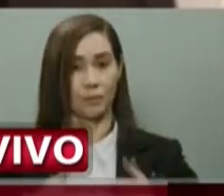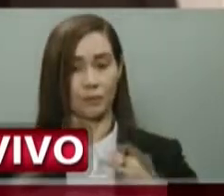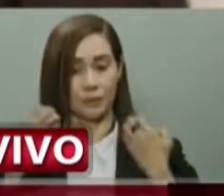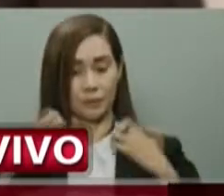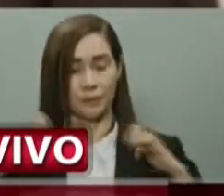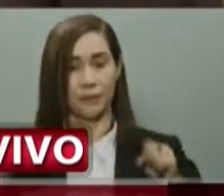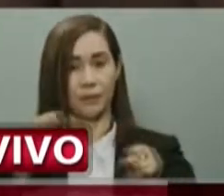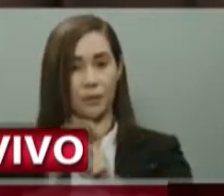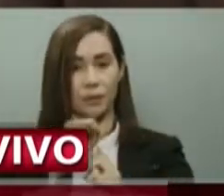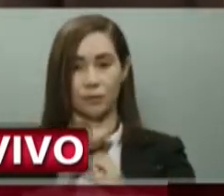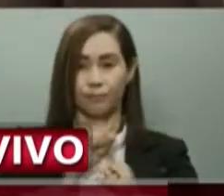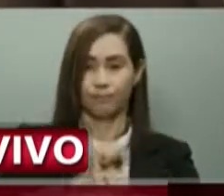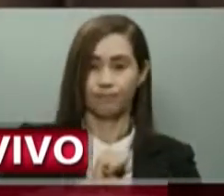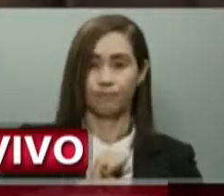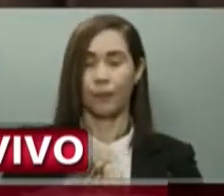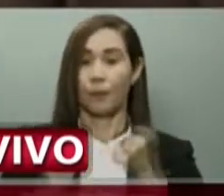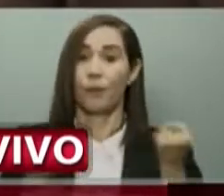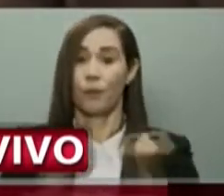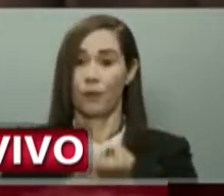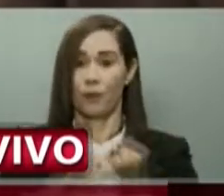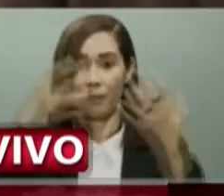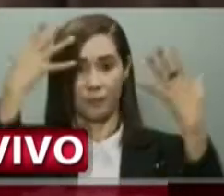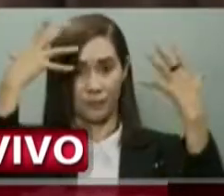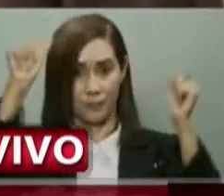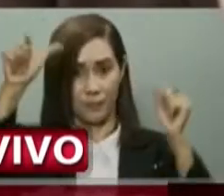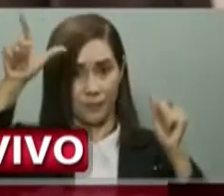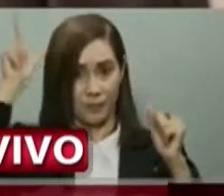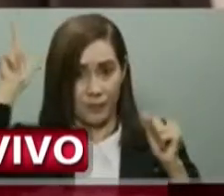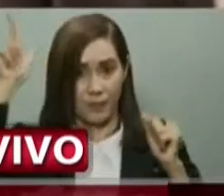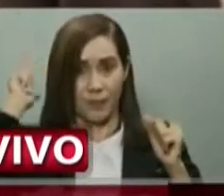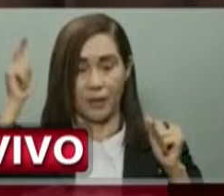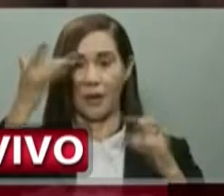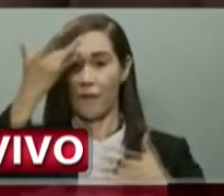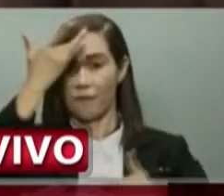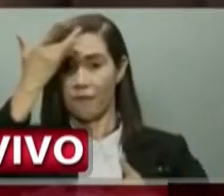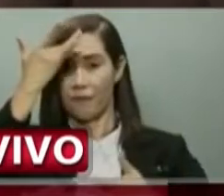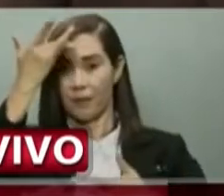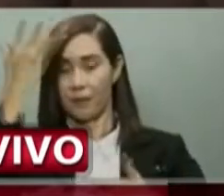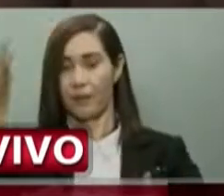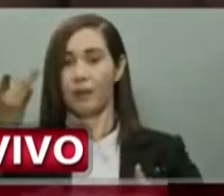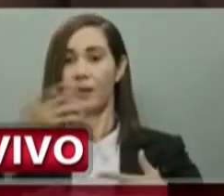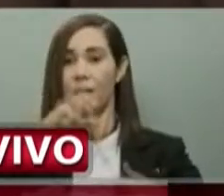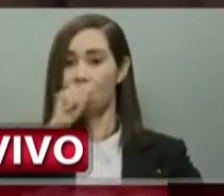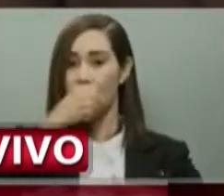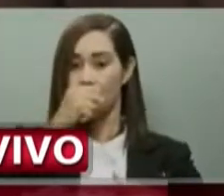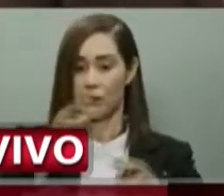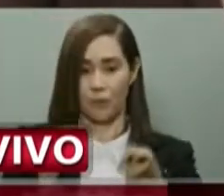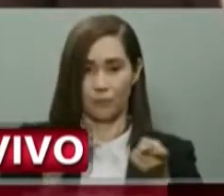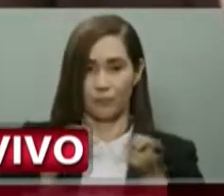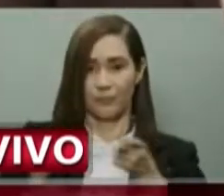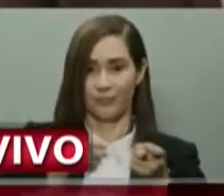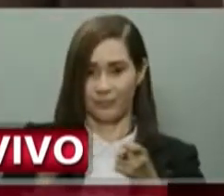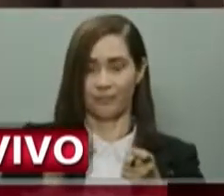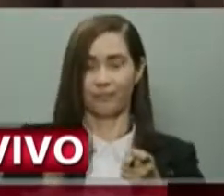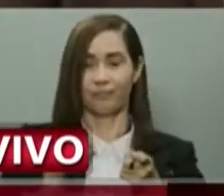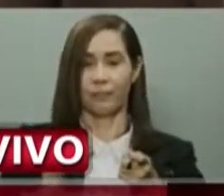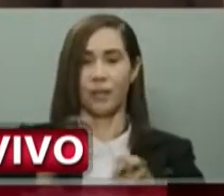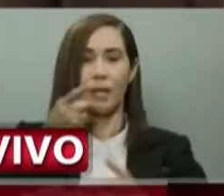hemos recibido del presidente de la República, tenemos la fiebre porcina controlada, lo que quiere